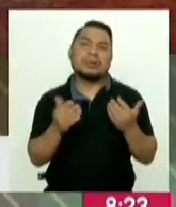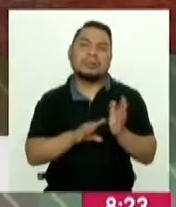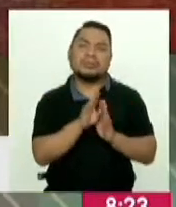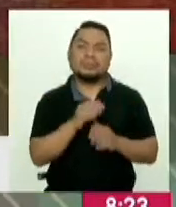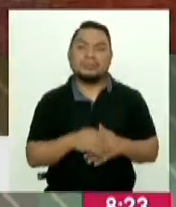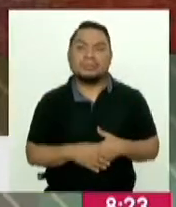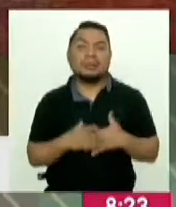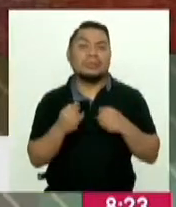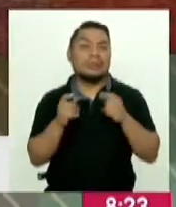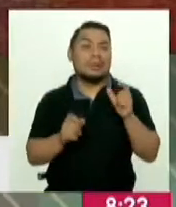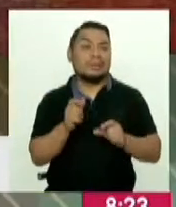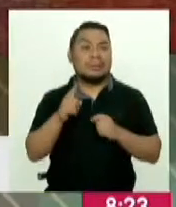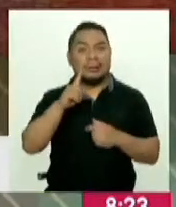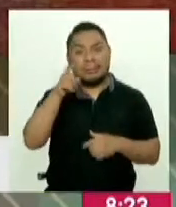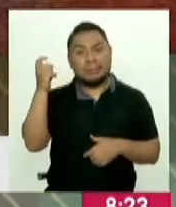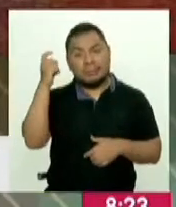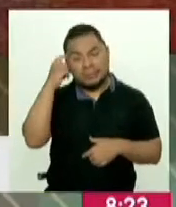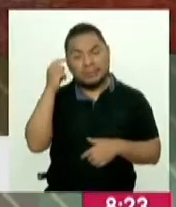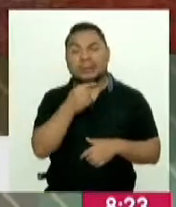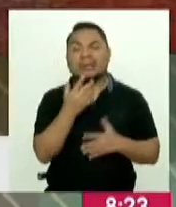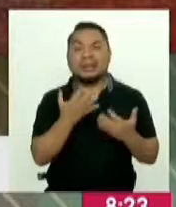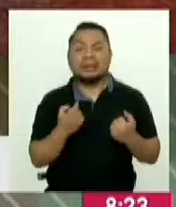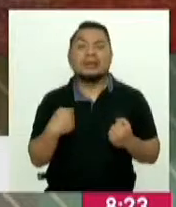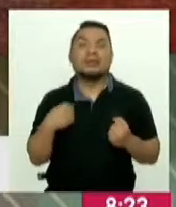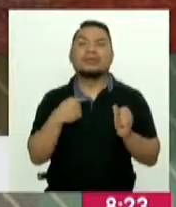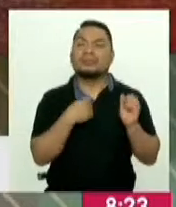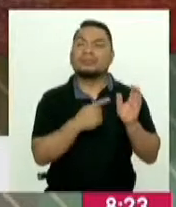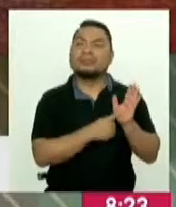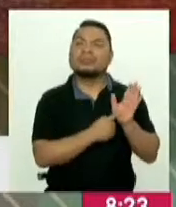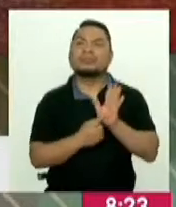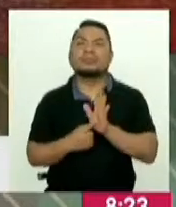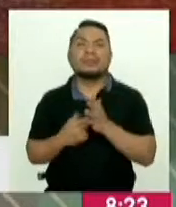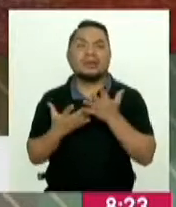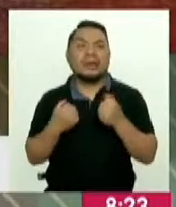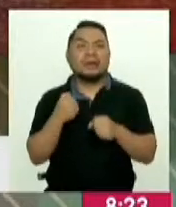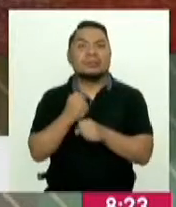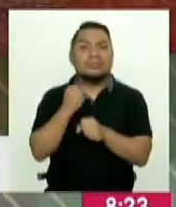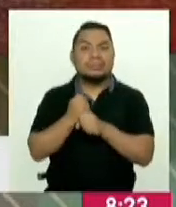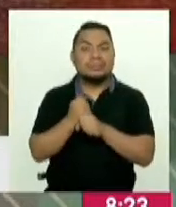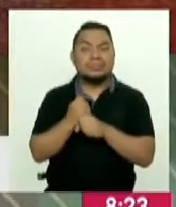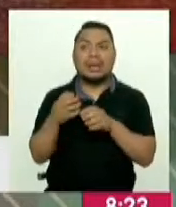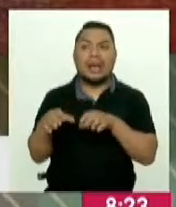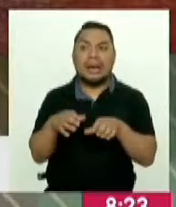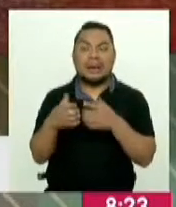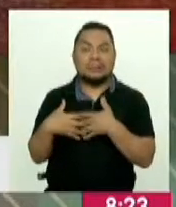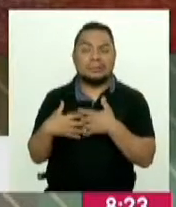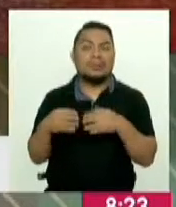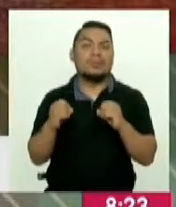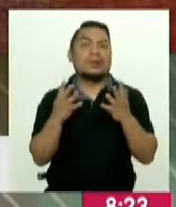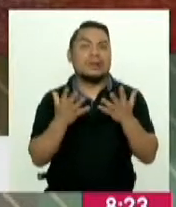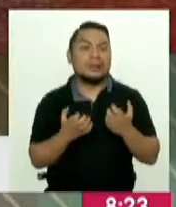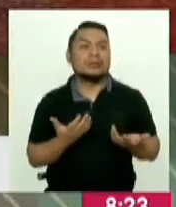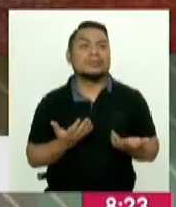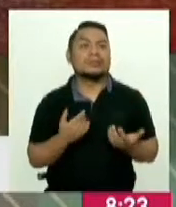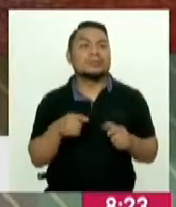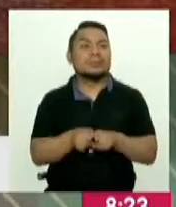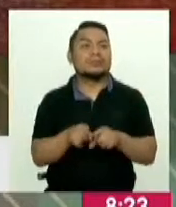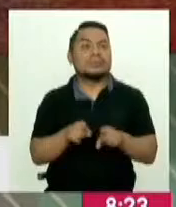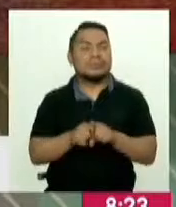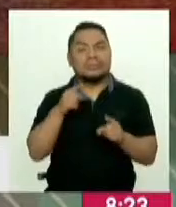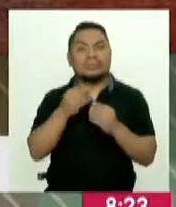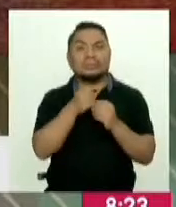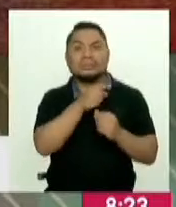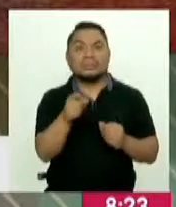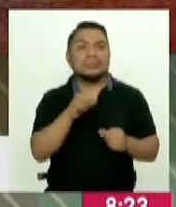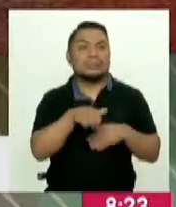muchas personas se acercan a la política porque lo que quieren es notoriedad o quieren hacer negocios o quieren directamente, en muchos